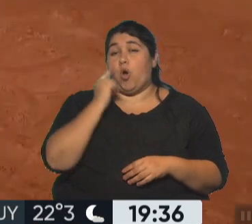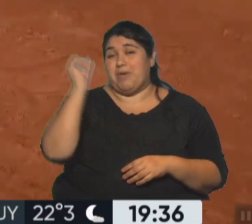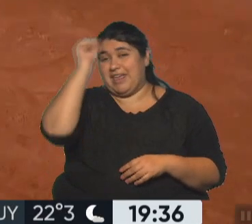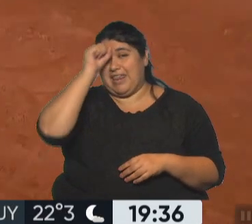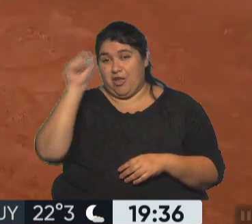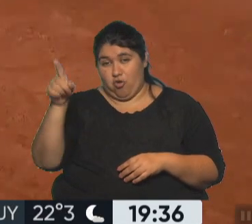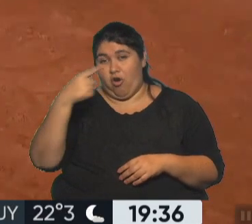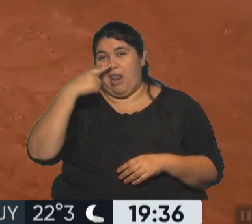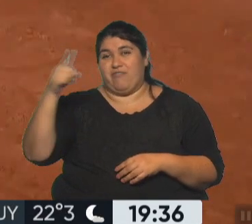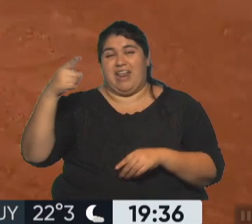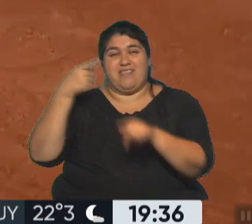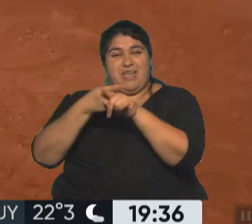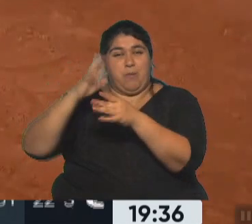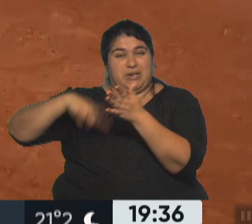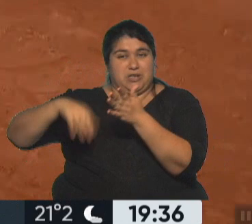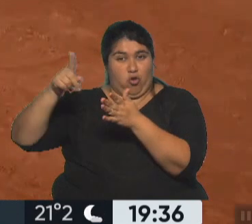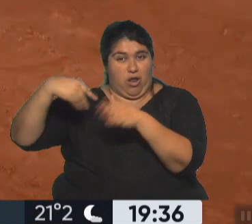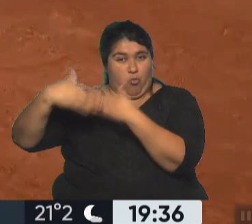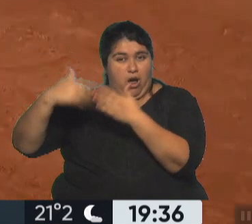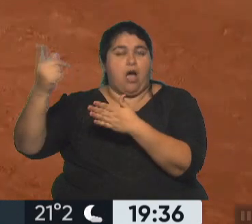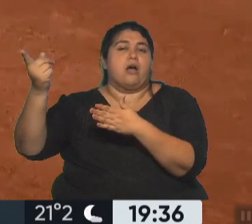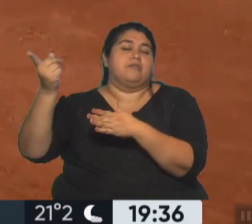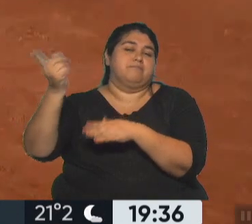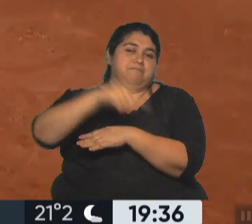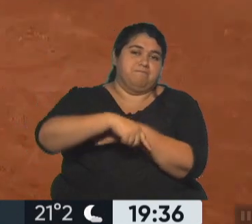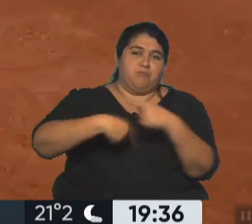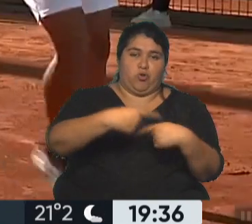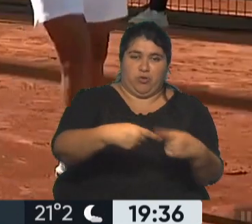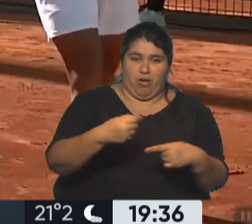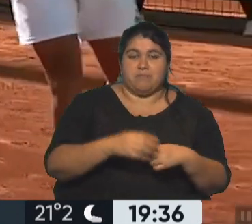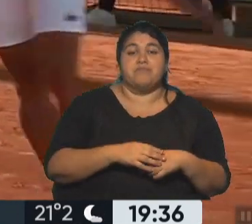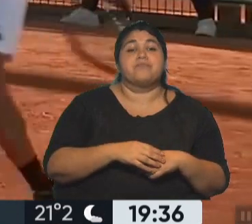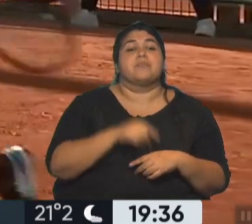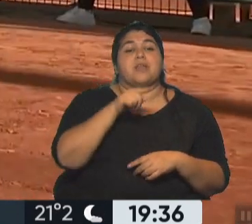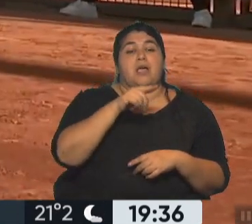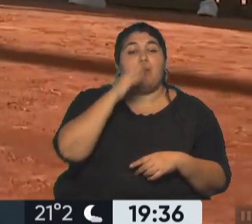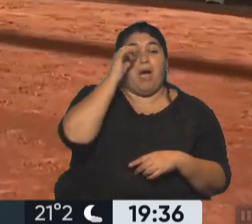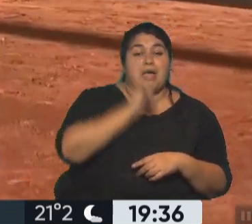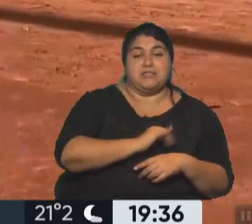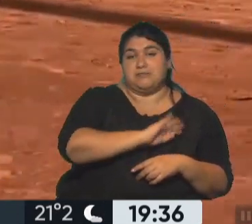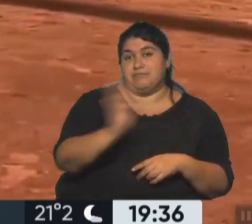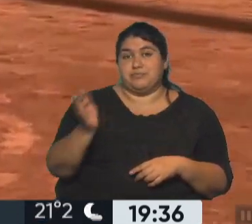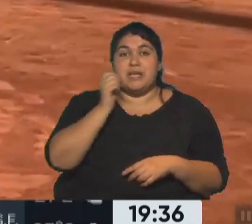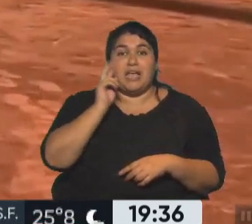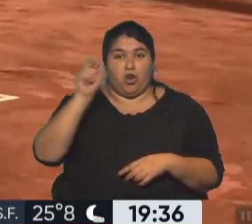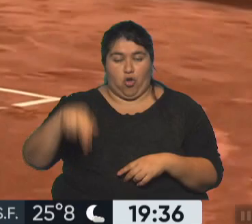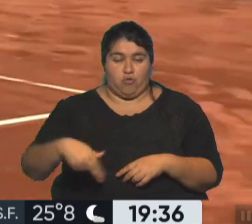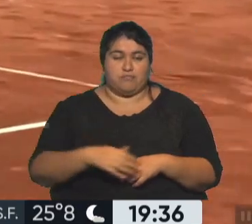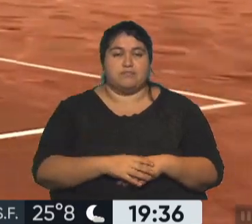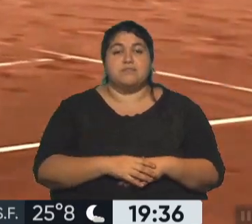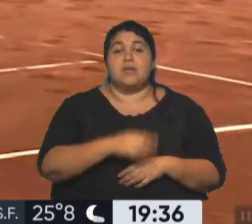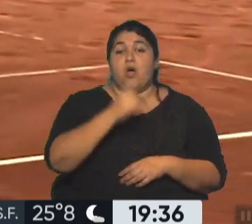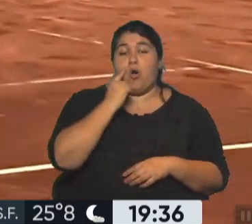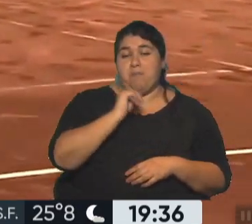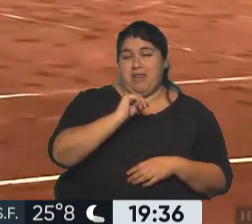final en Barcelona. Exactamente. Y Seba derrotó a Marcos Girón por 3-6, 6-3 y 6-3. Entonces, la victoria del